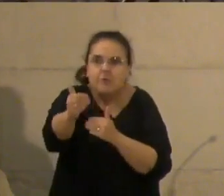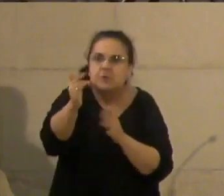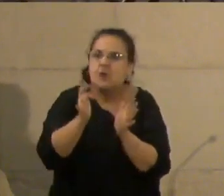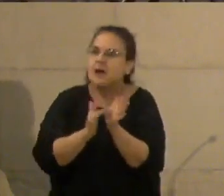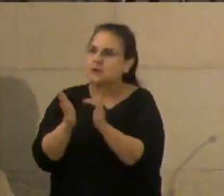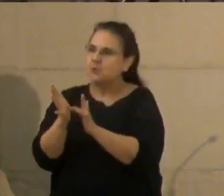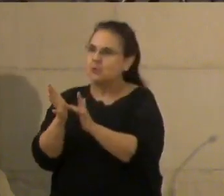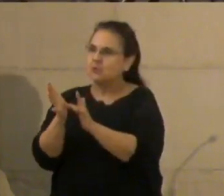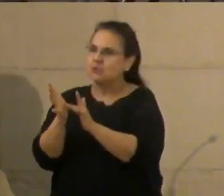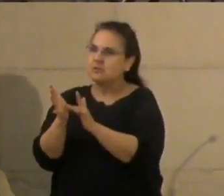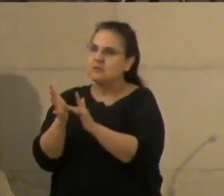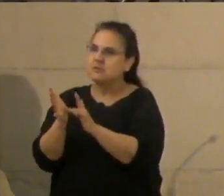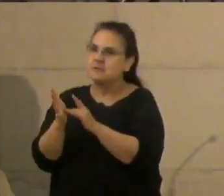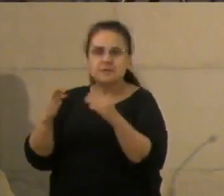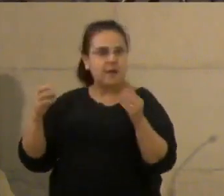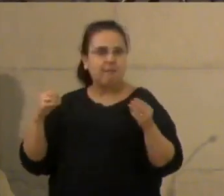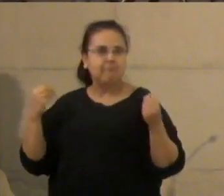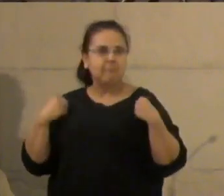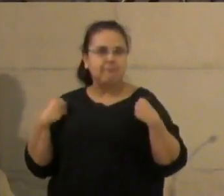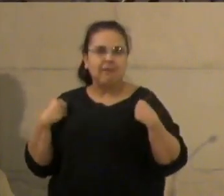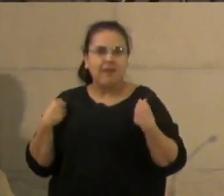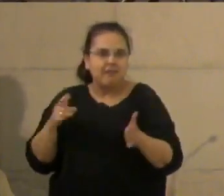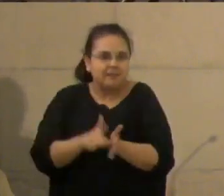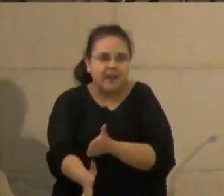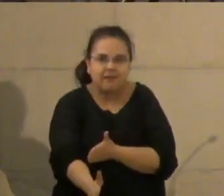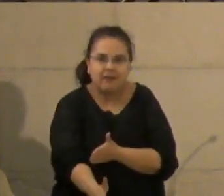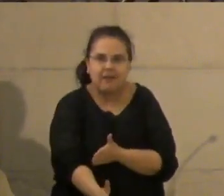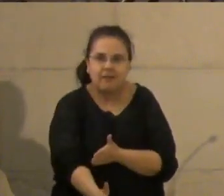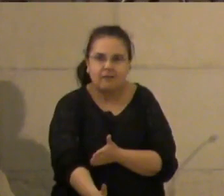nos coloca en el disparadero de la vida eterna.